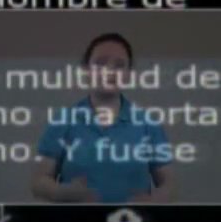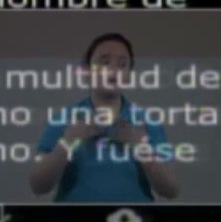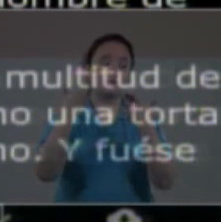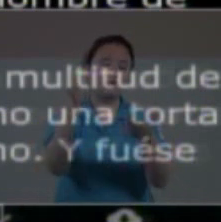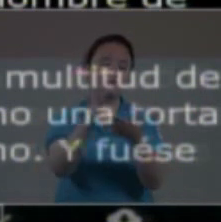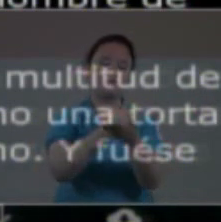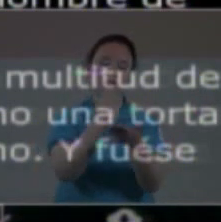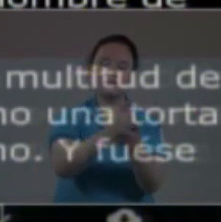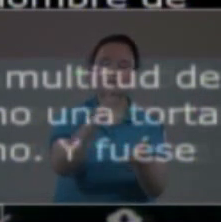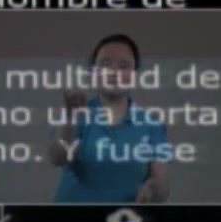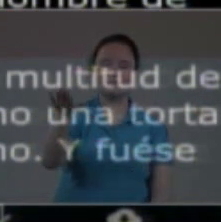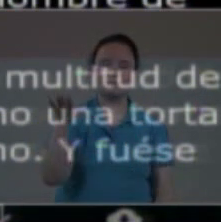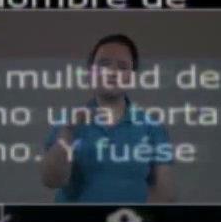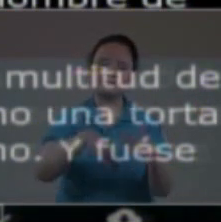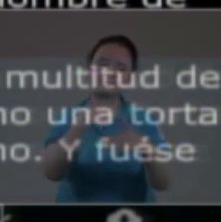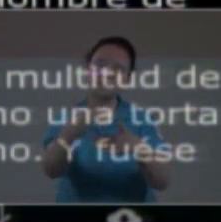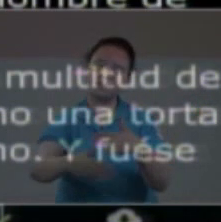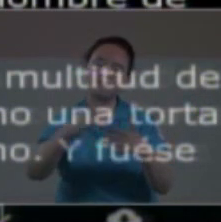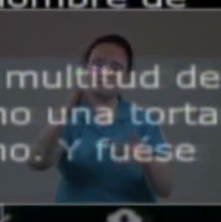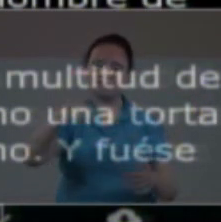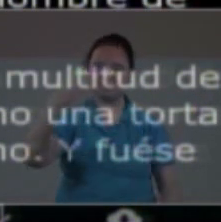paz, delante de Jehová.